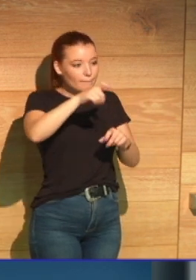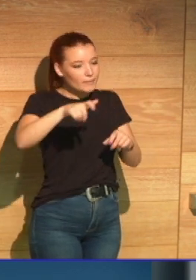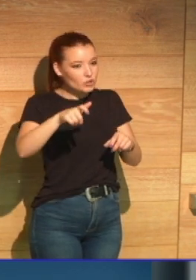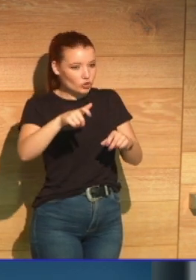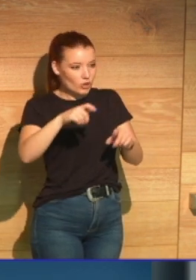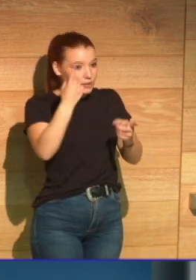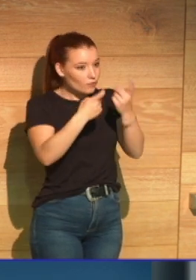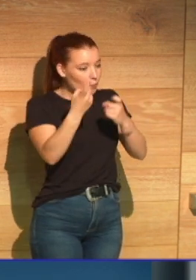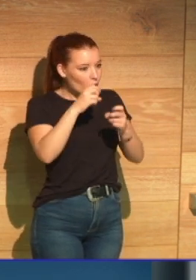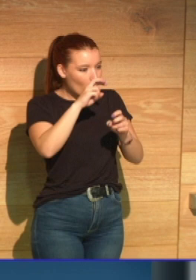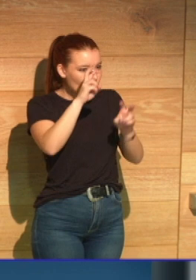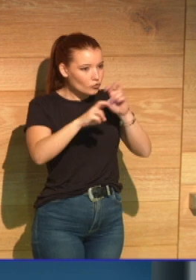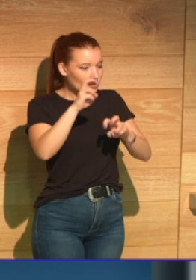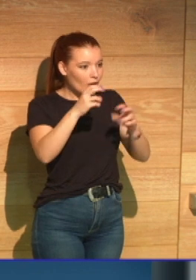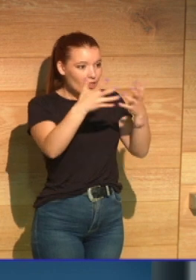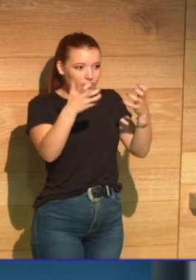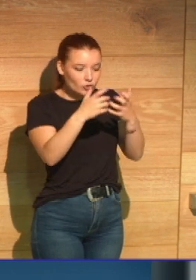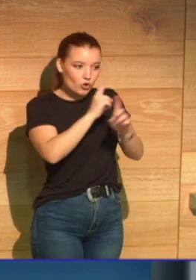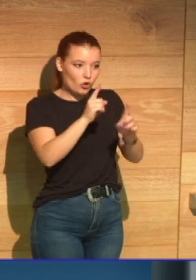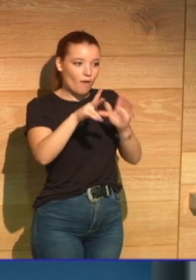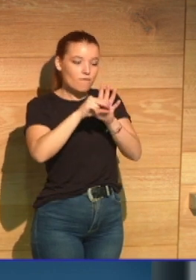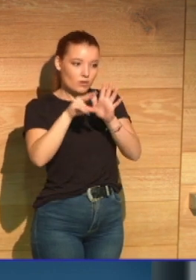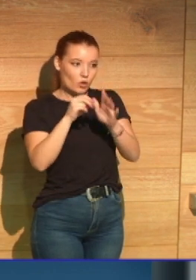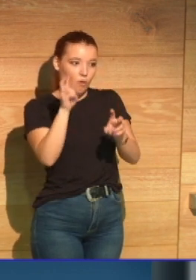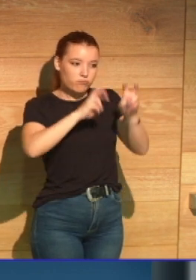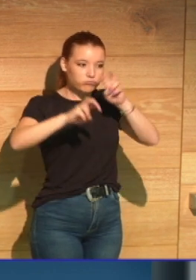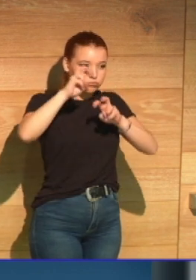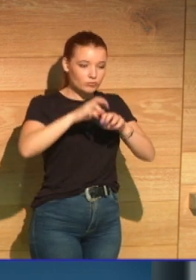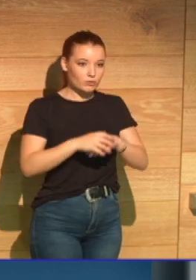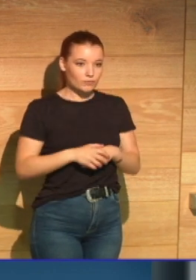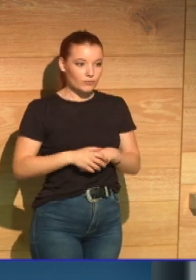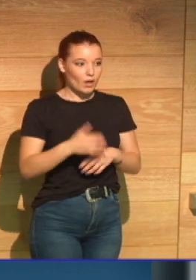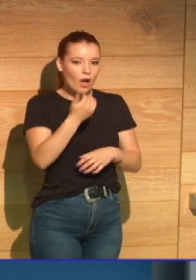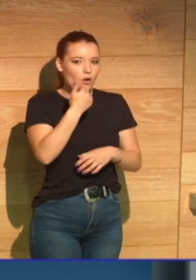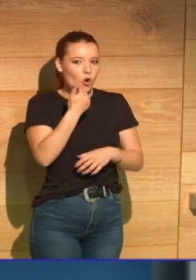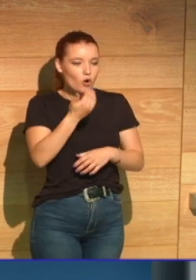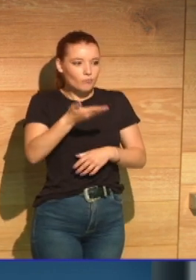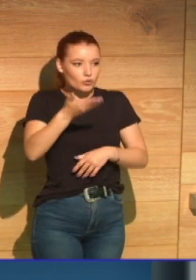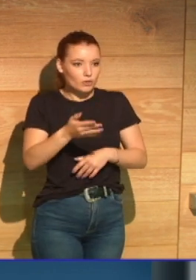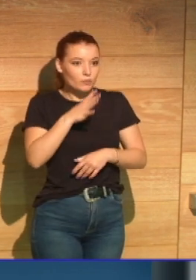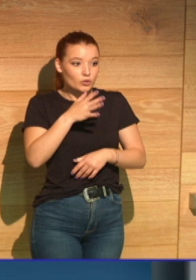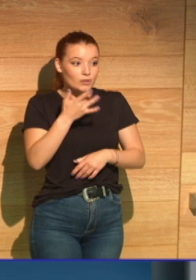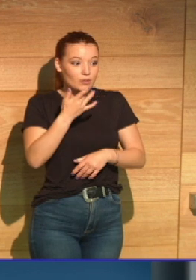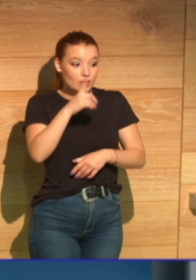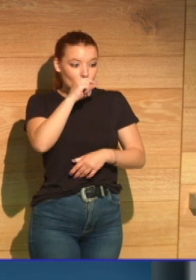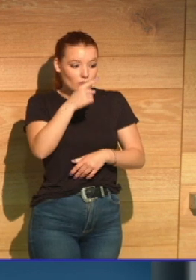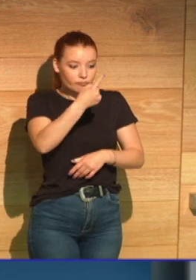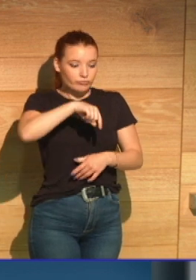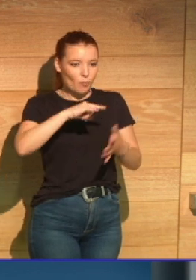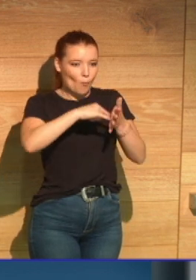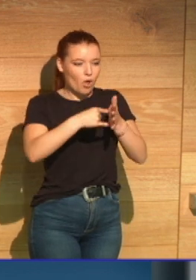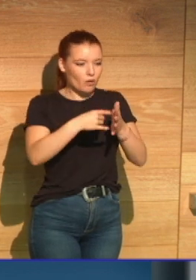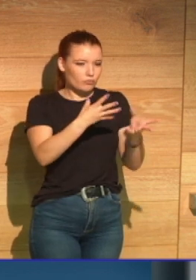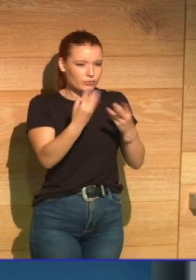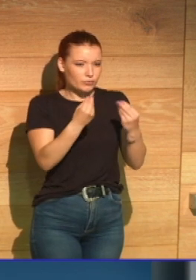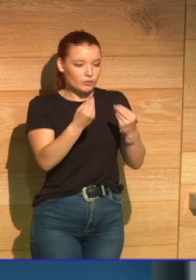texto, sino en un video. Y eso nos ponía en una gran réplica, porque si bien hemos logrado tener en Twitter una enorme cantidad de proyectos, cuando nos enfrentamos a